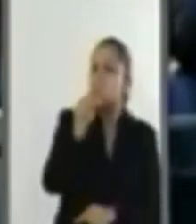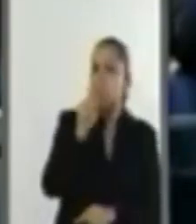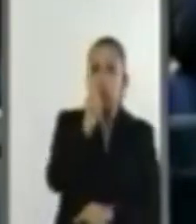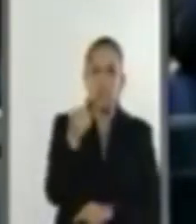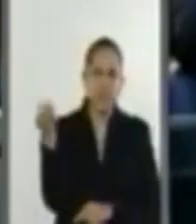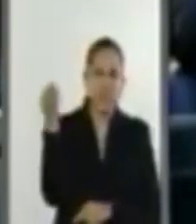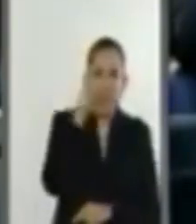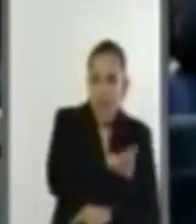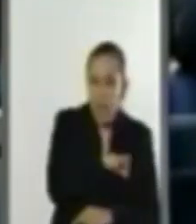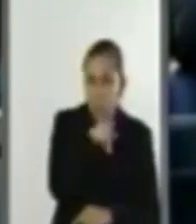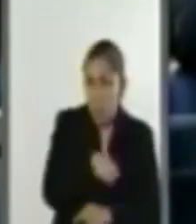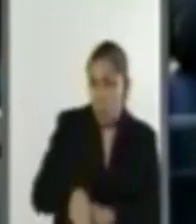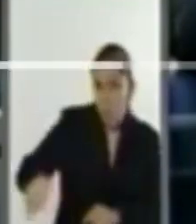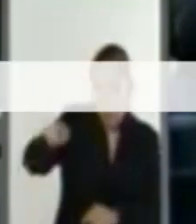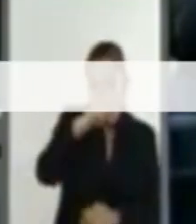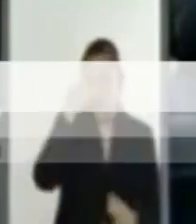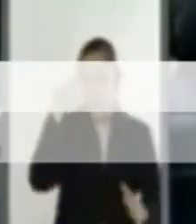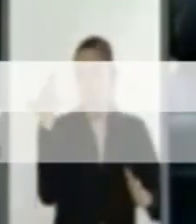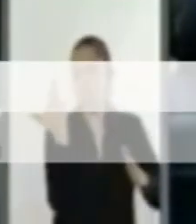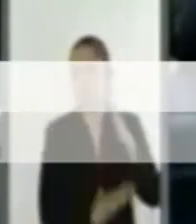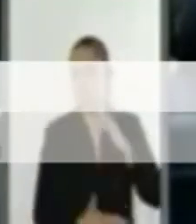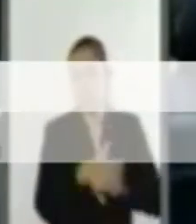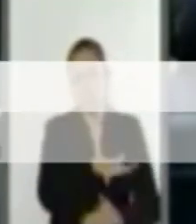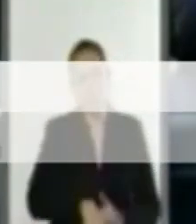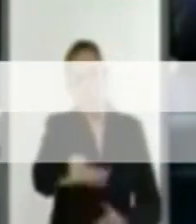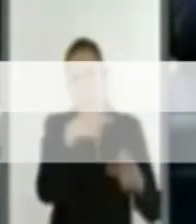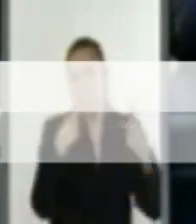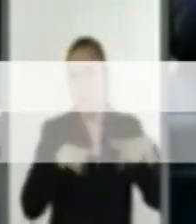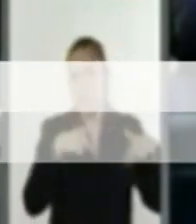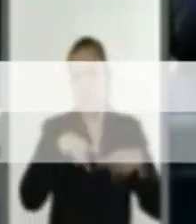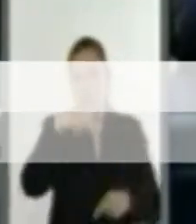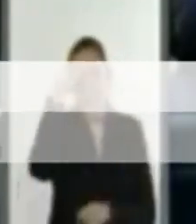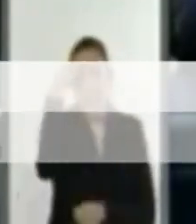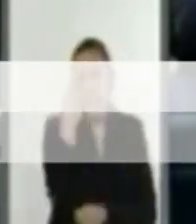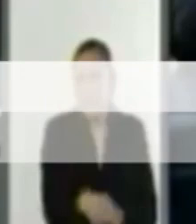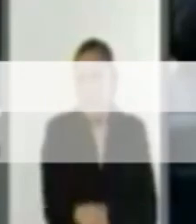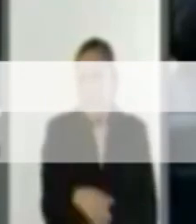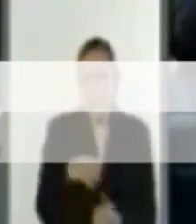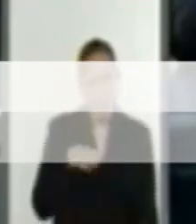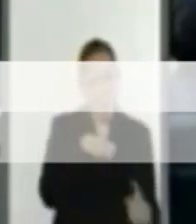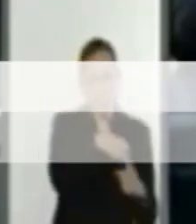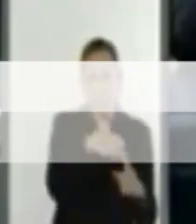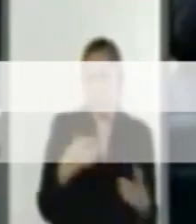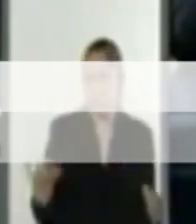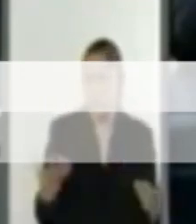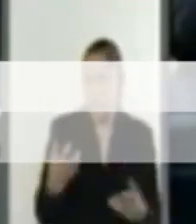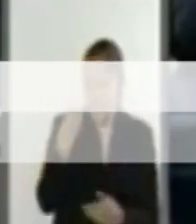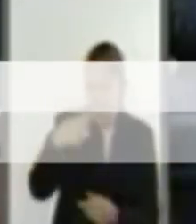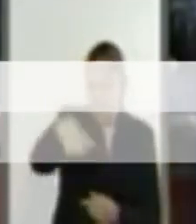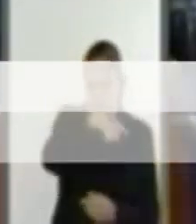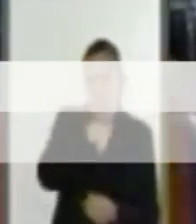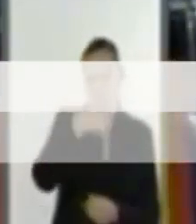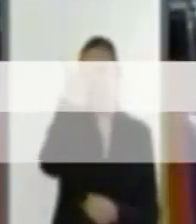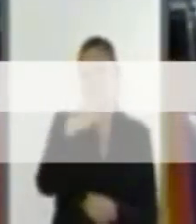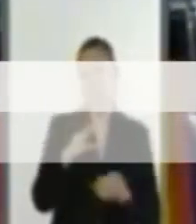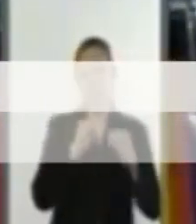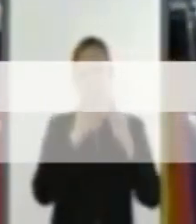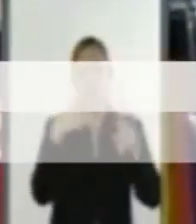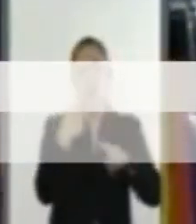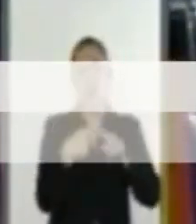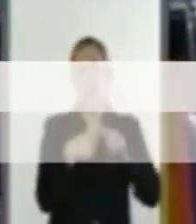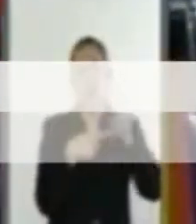la espalda al pueblo mexicano nos queda perfectamente ubicable quienes han